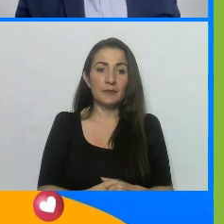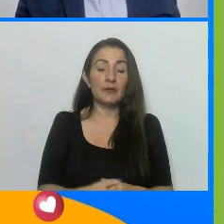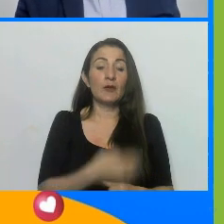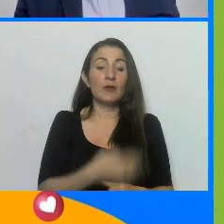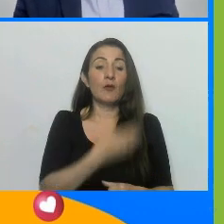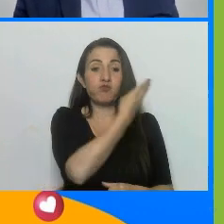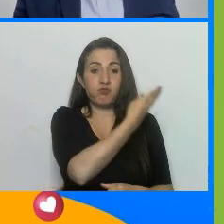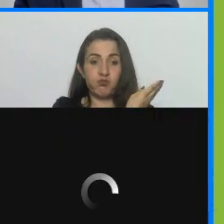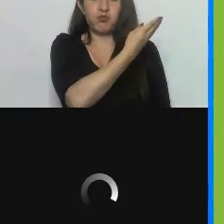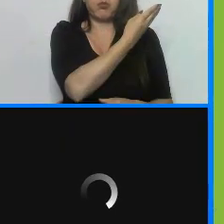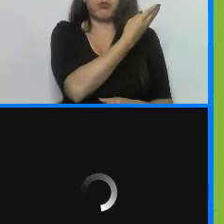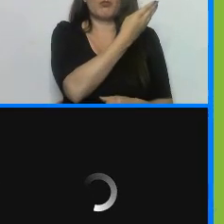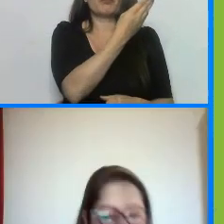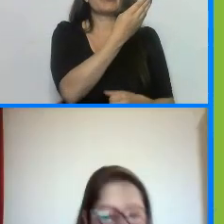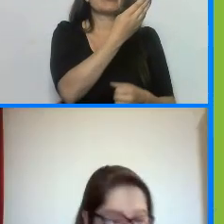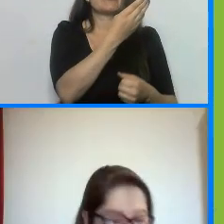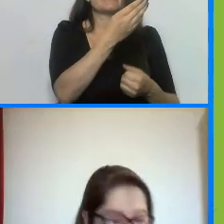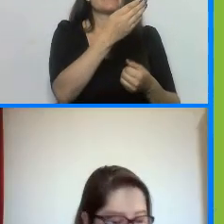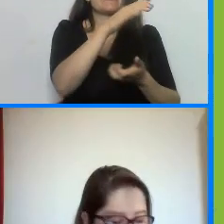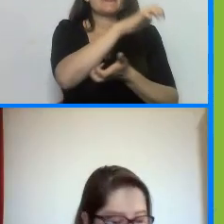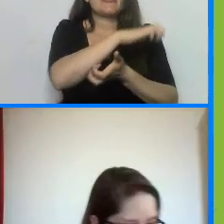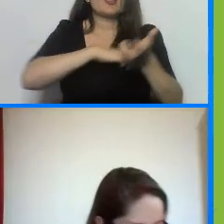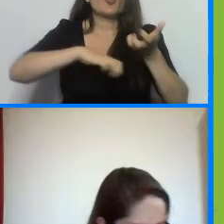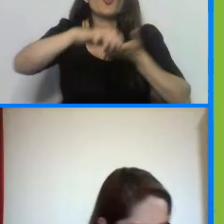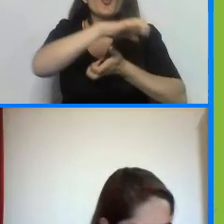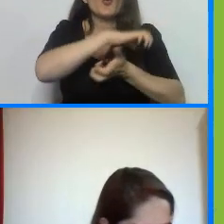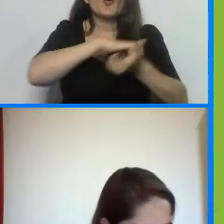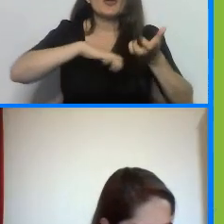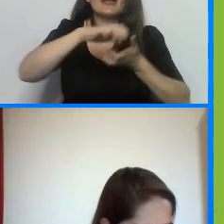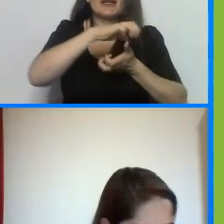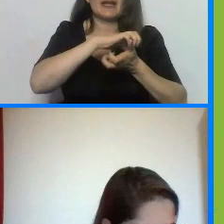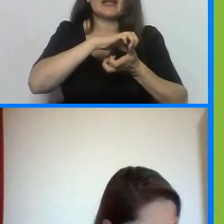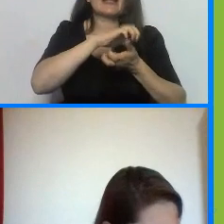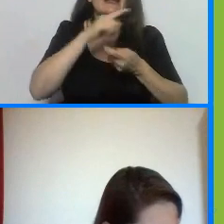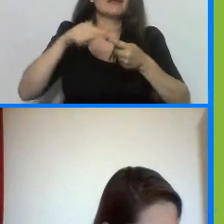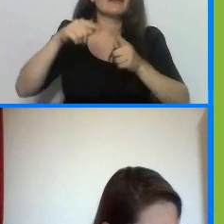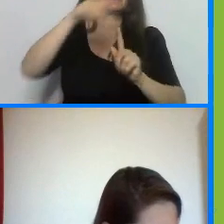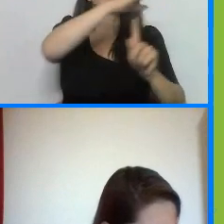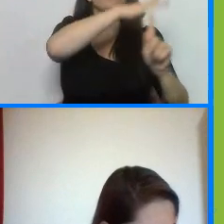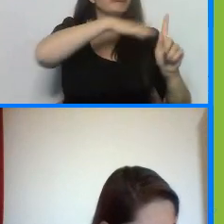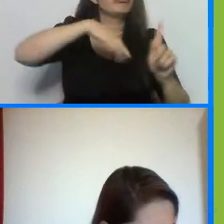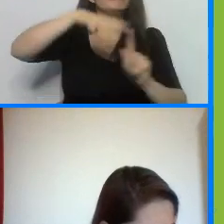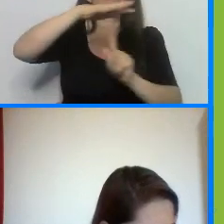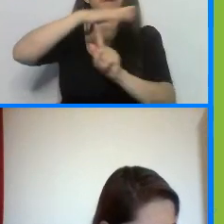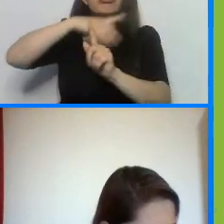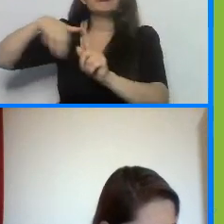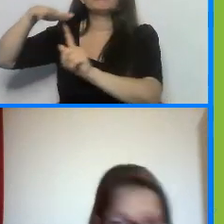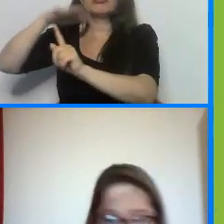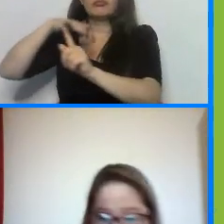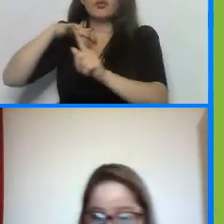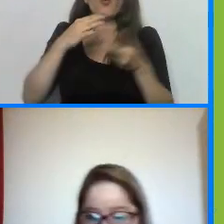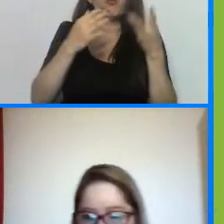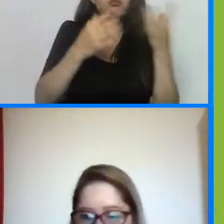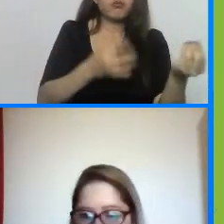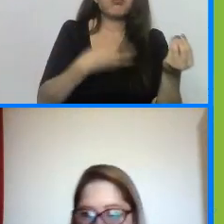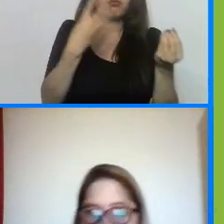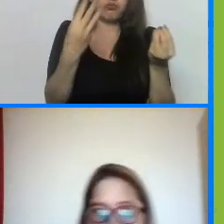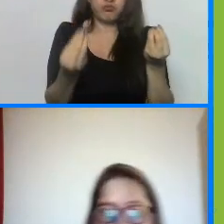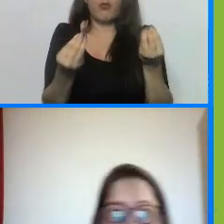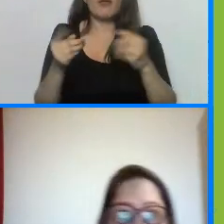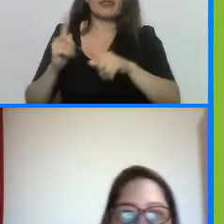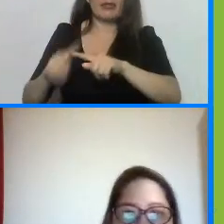Bueno, la ecología que estudia los ecosistemas. Entonces, la ecología es la ciencia que te permite determinar